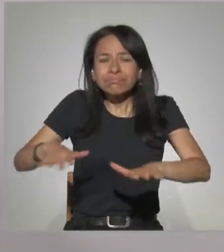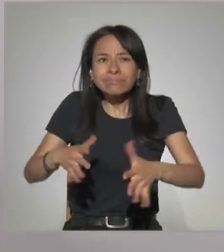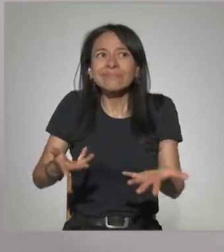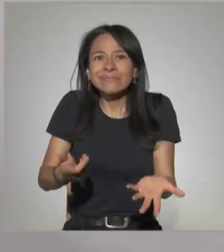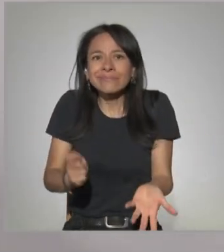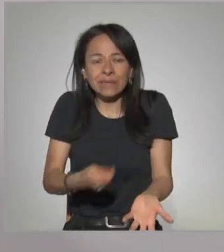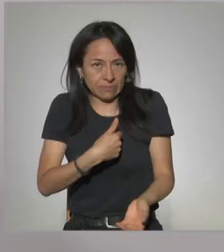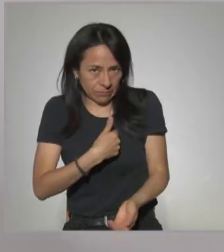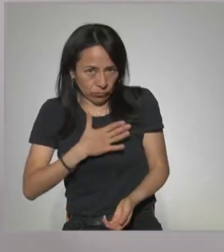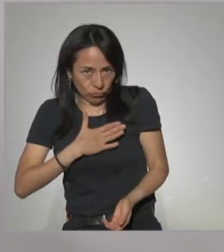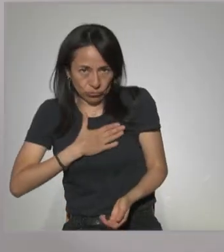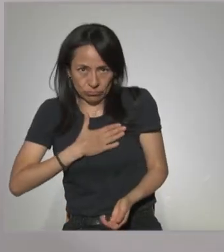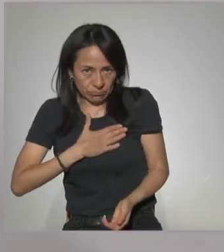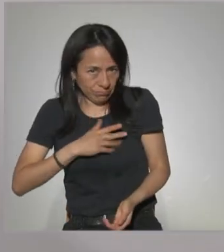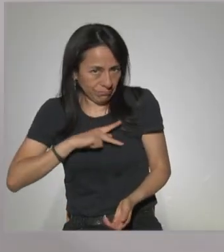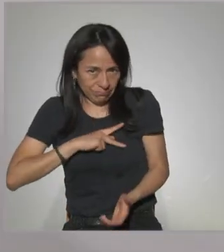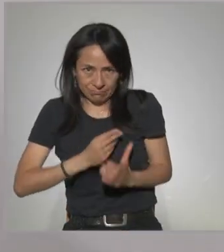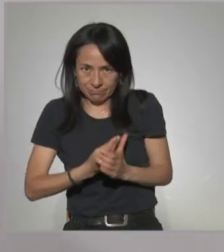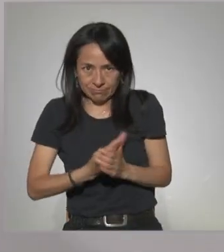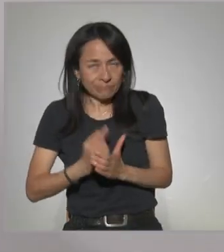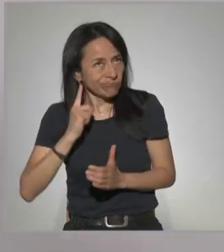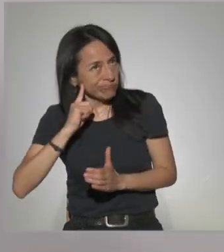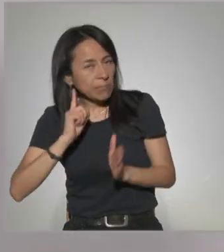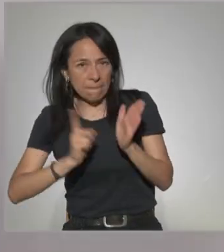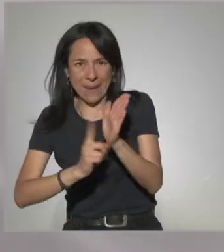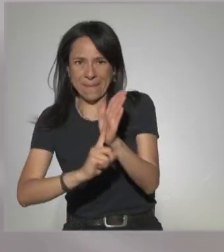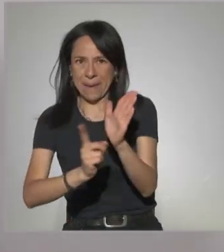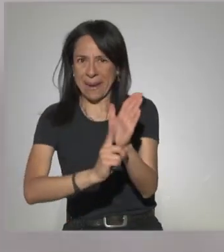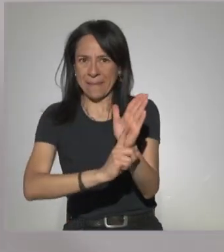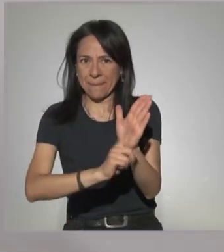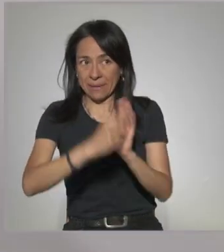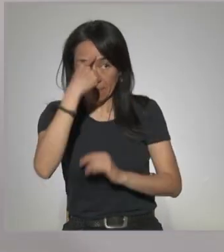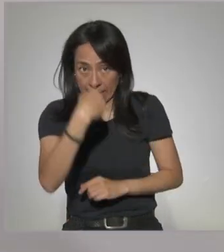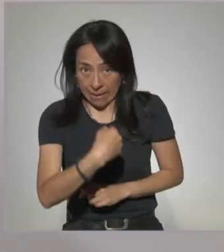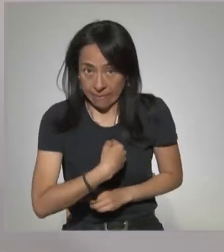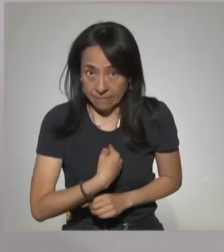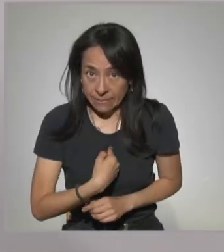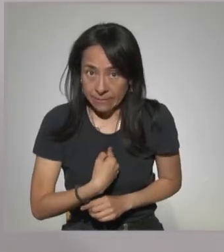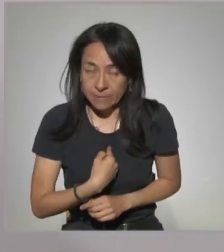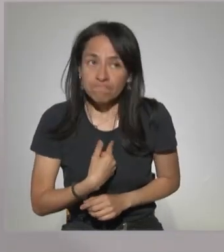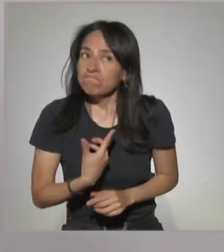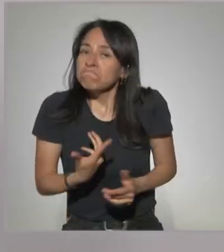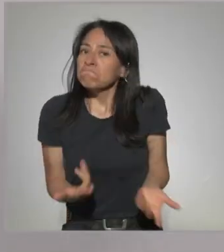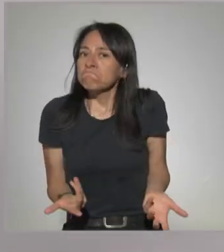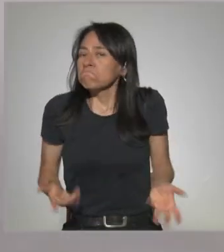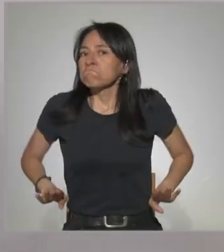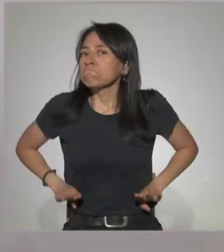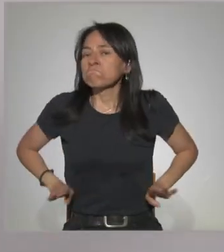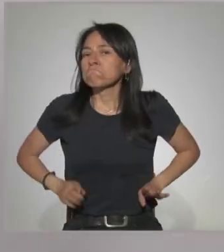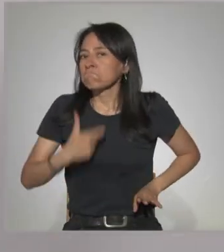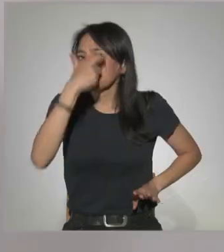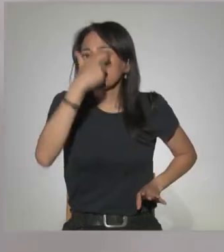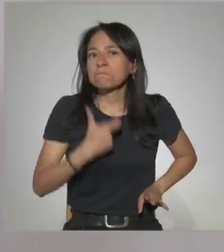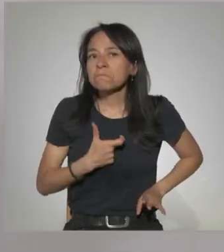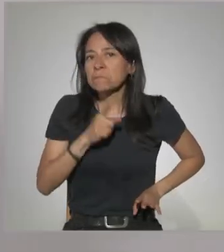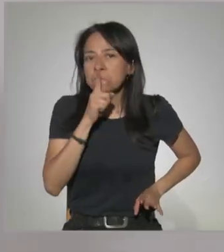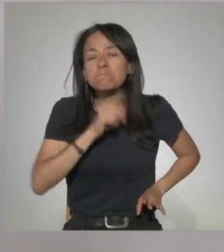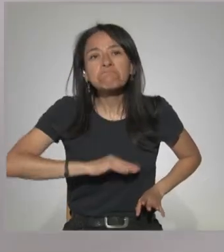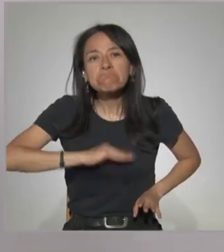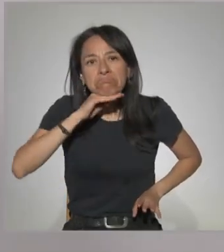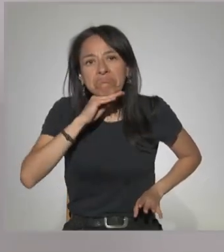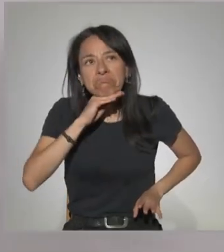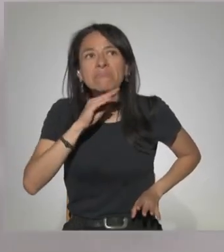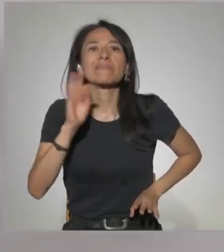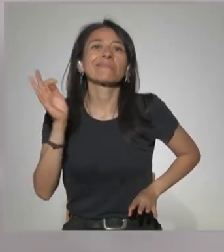la alerta sísmica no me genera esta respuesta, porque o